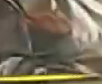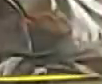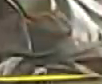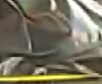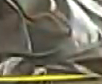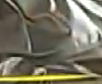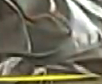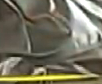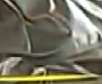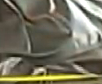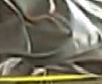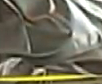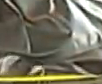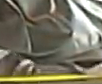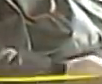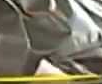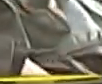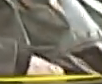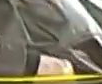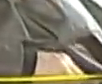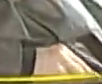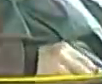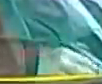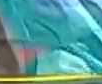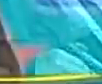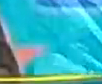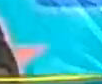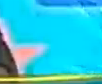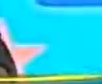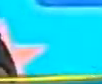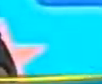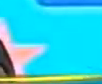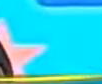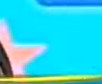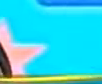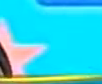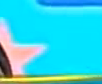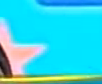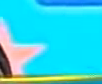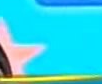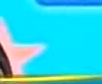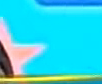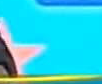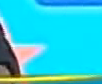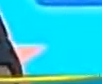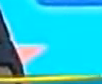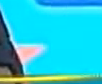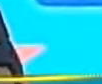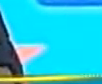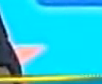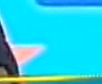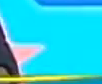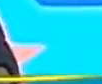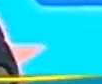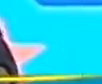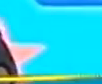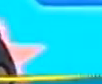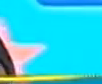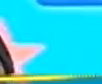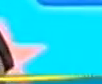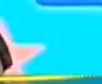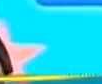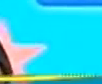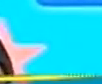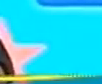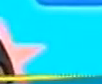proceso de rescate de un poder legislativo que se convertido en